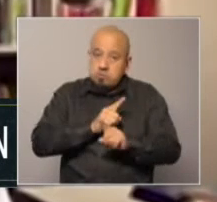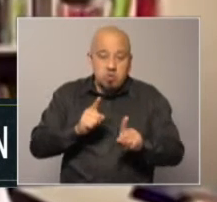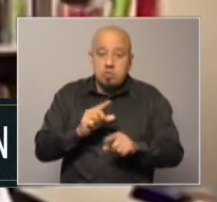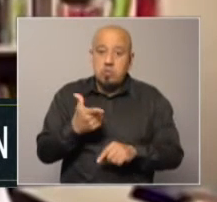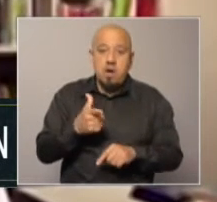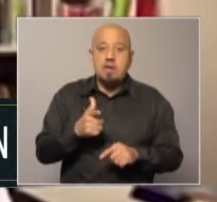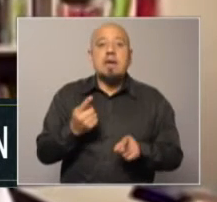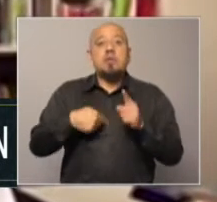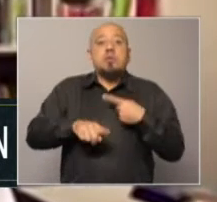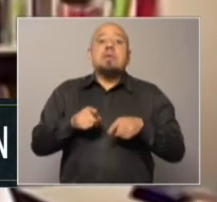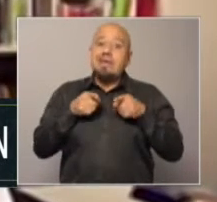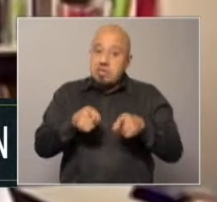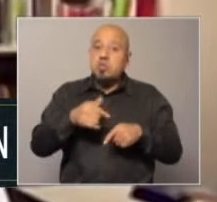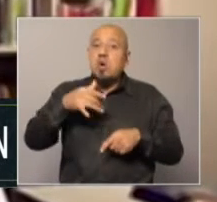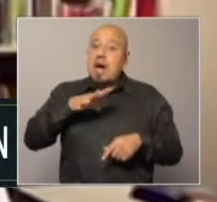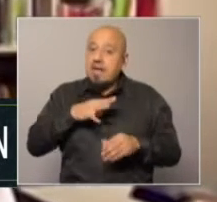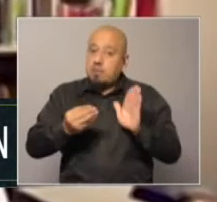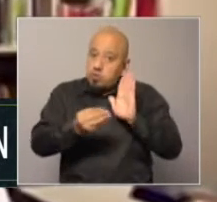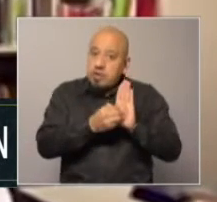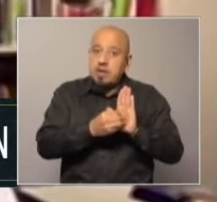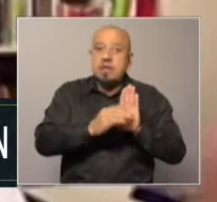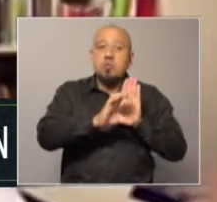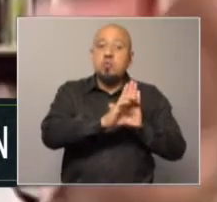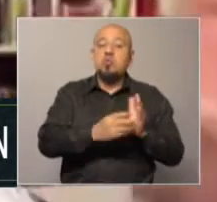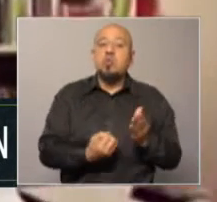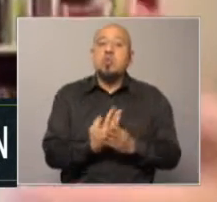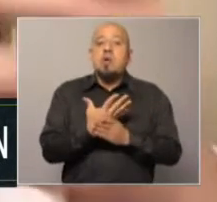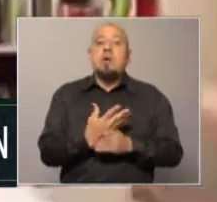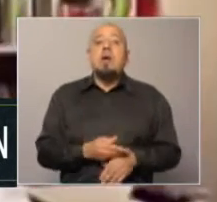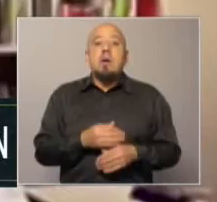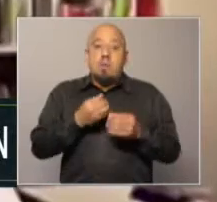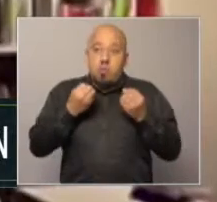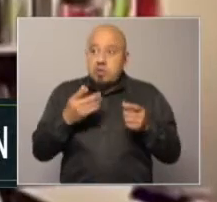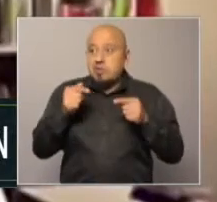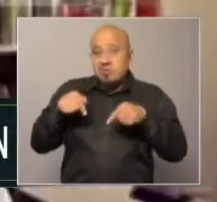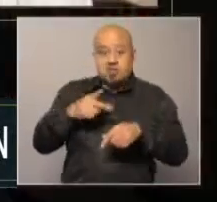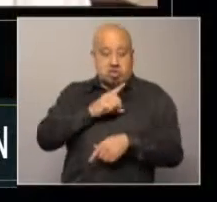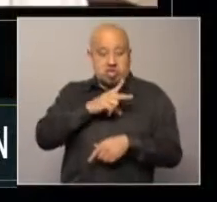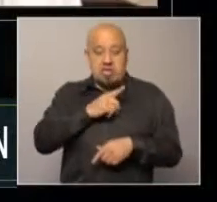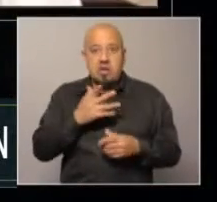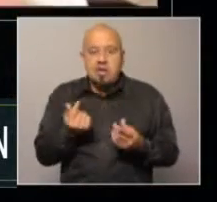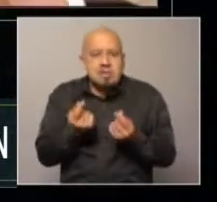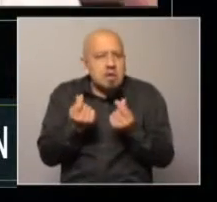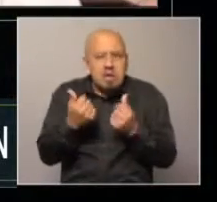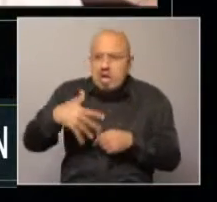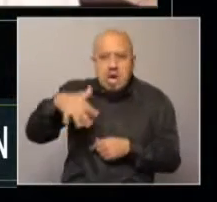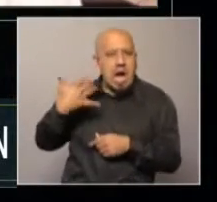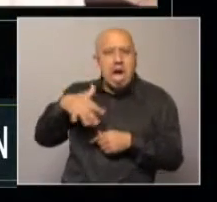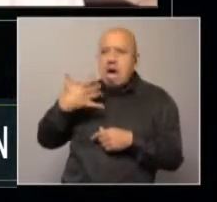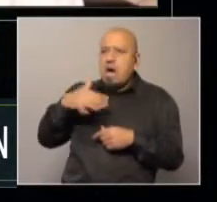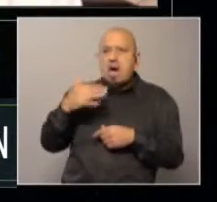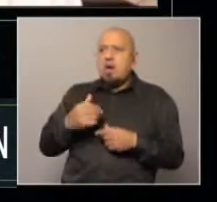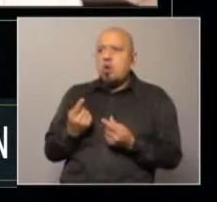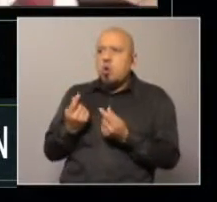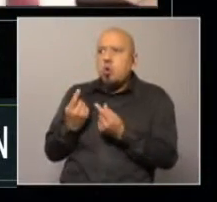hay en respecto de la construcción de vivienda, y por eso es muy caro comprar vivienda y tener acceso a